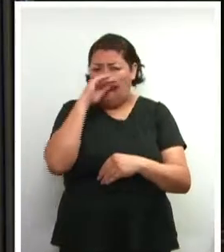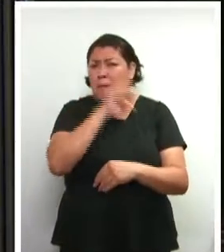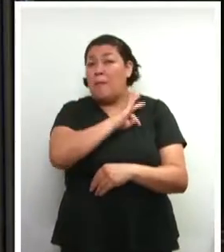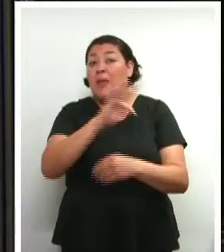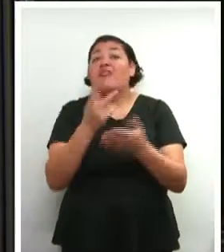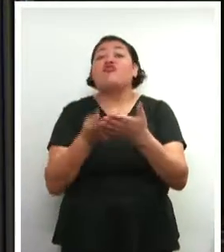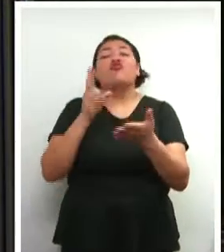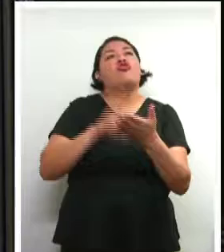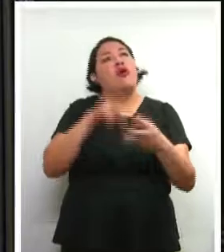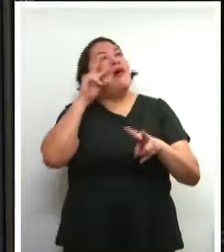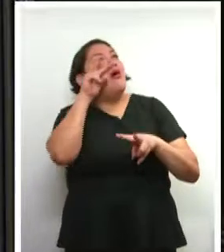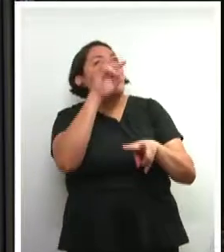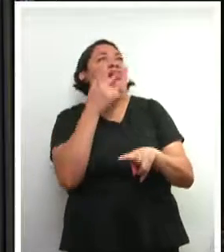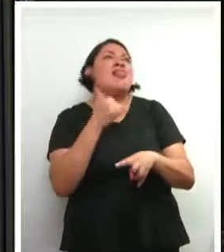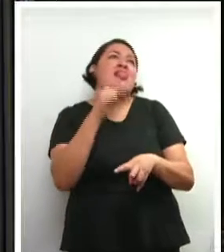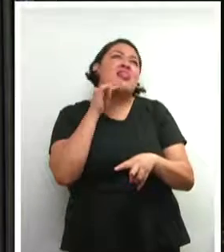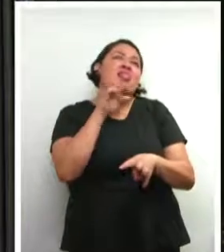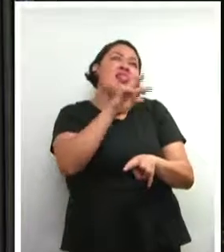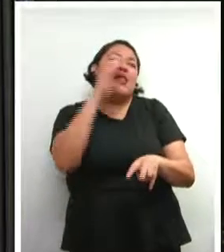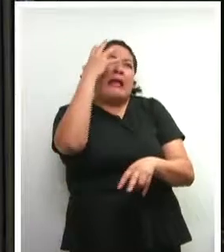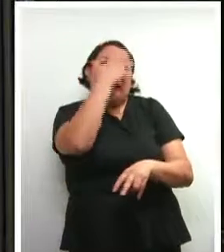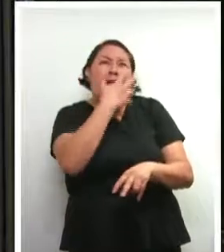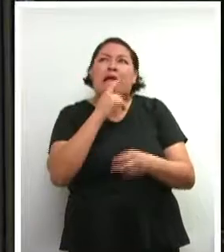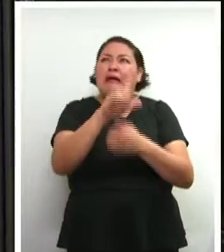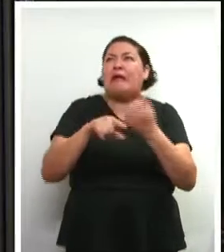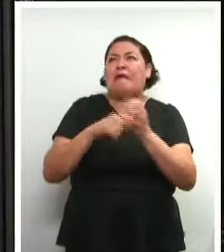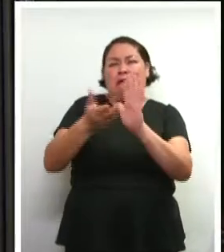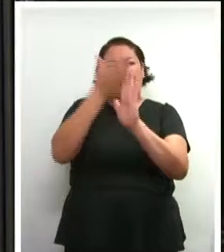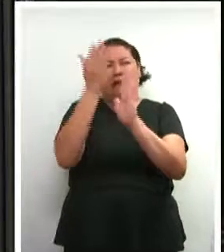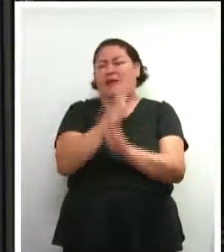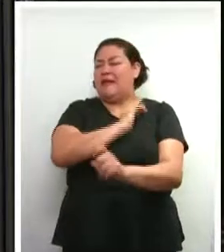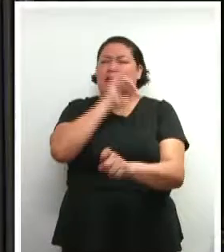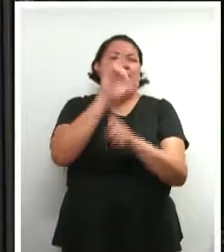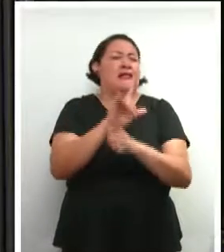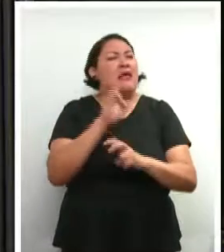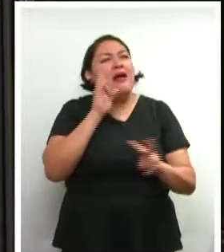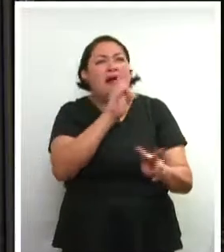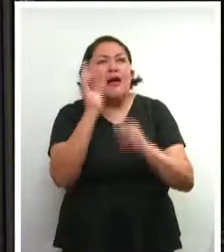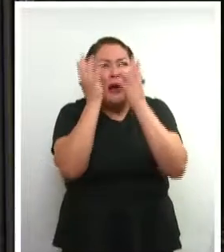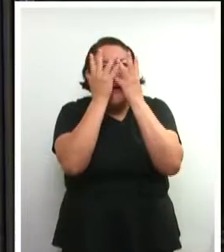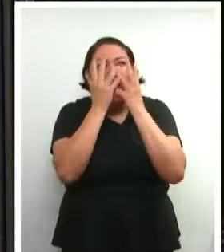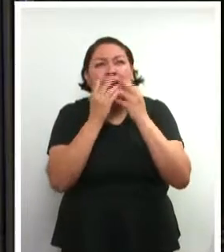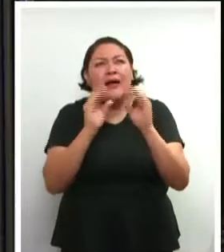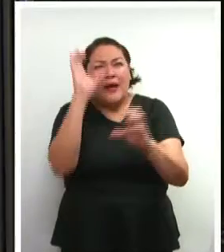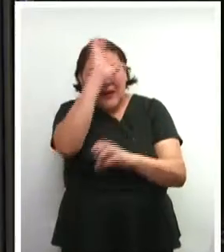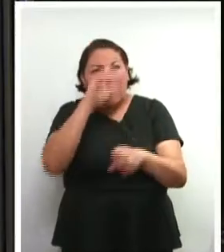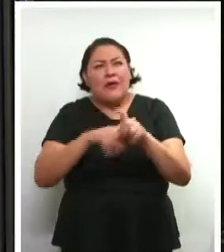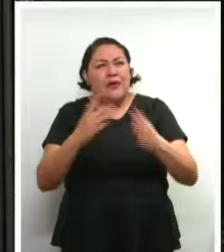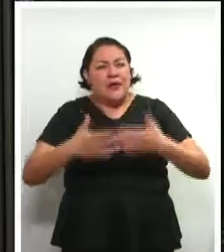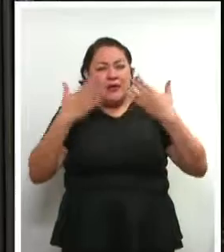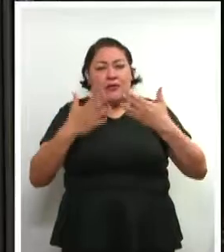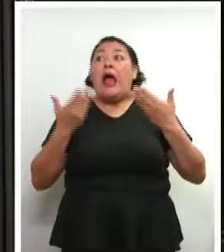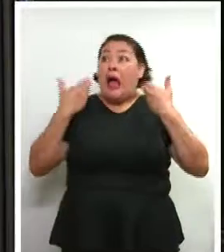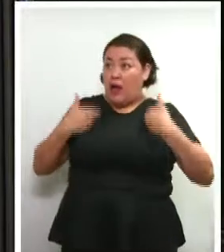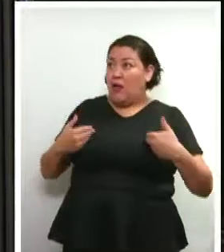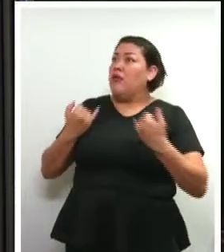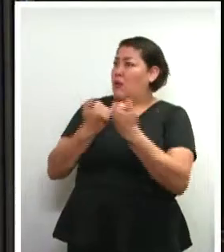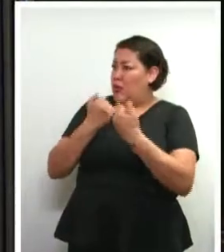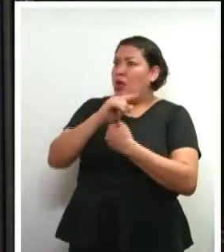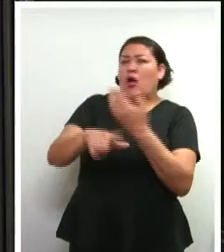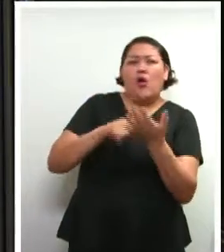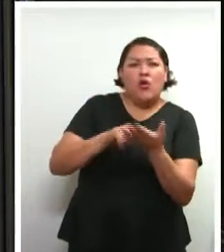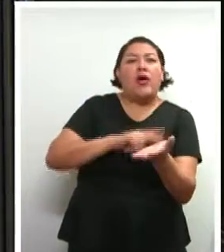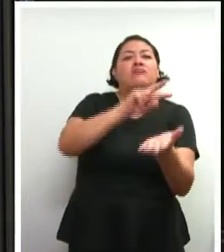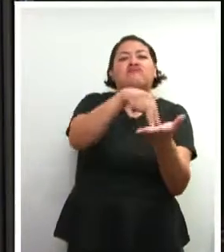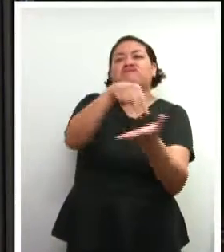a presenciar eventos artísticos de calidad en lugares dignos y construidos específicamente para ello. E igualmente, los artistas tenemos derecho de presentarnos en lugares apropiados